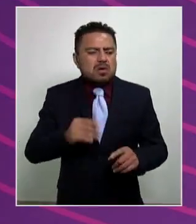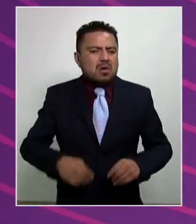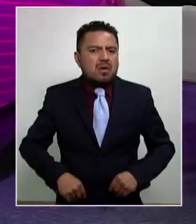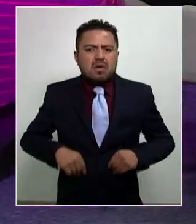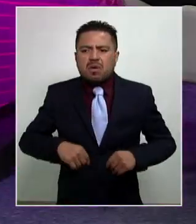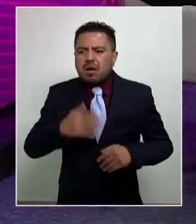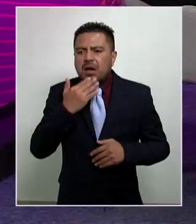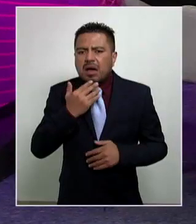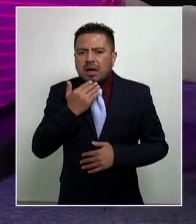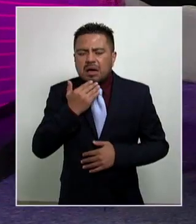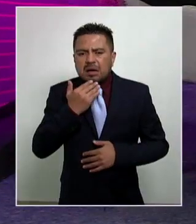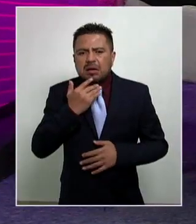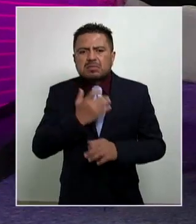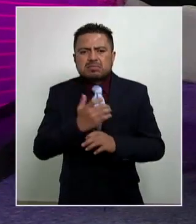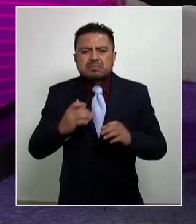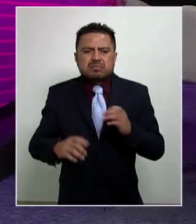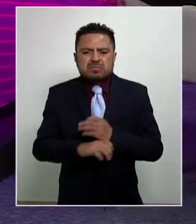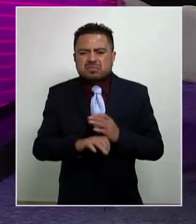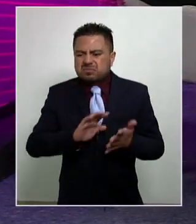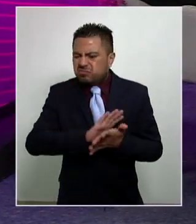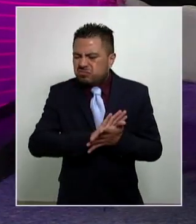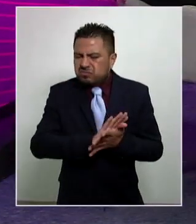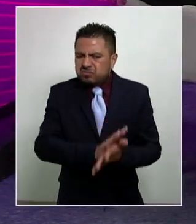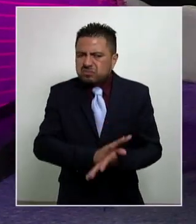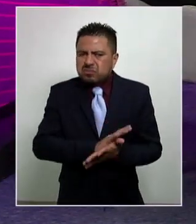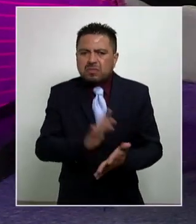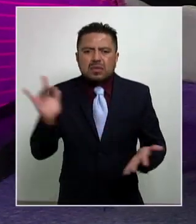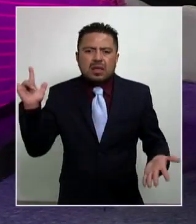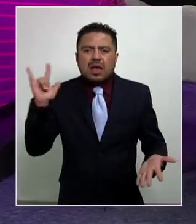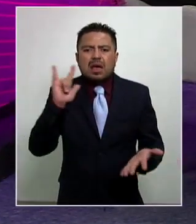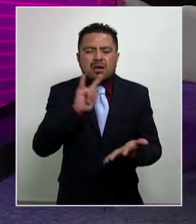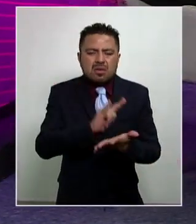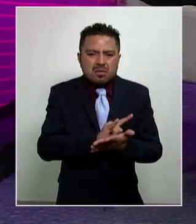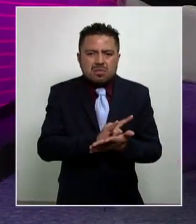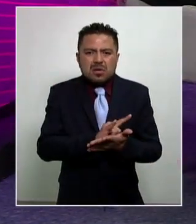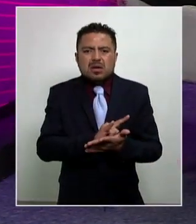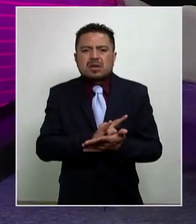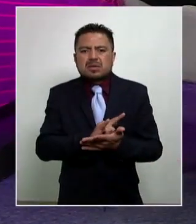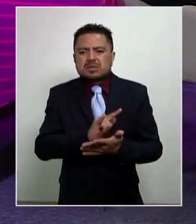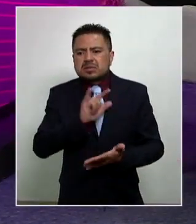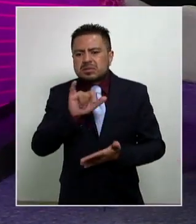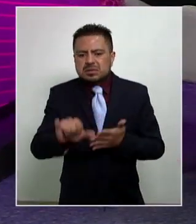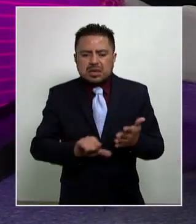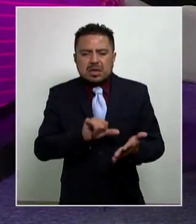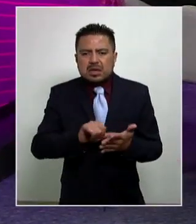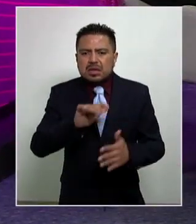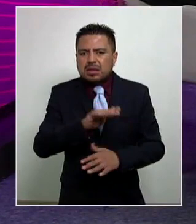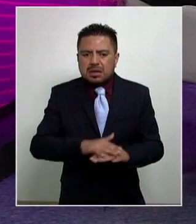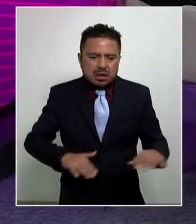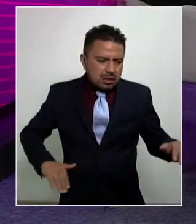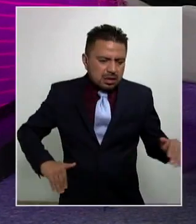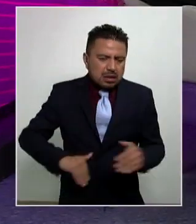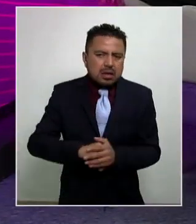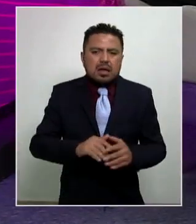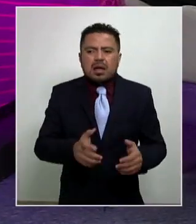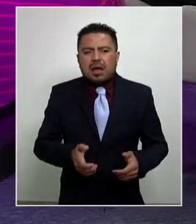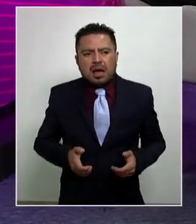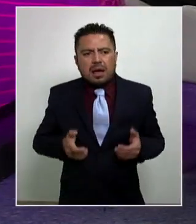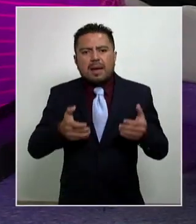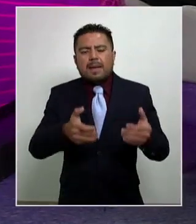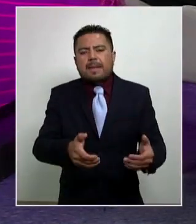vivido actos de perfilamiento racial en aeropuertos, en centrales camioneras, en la